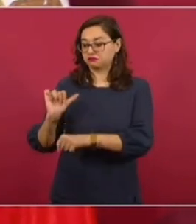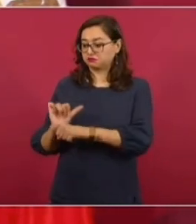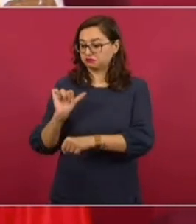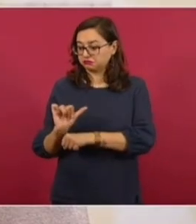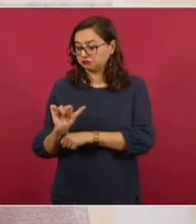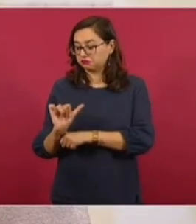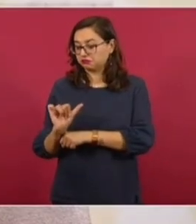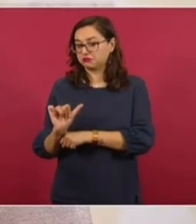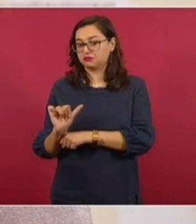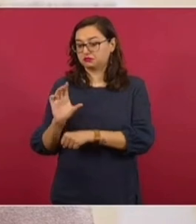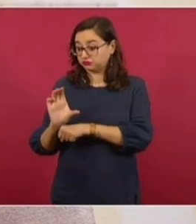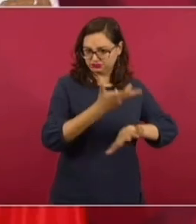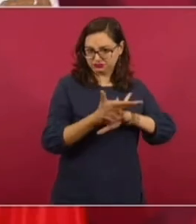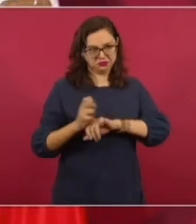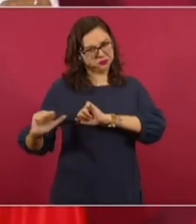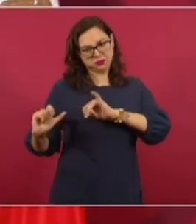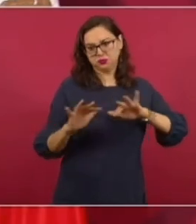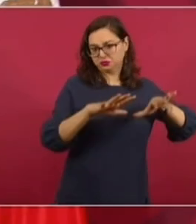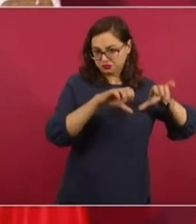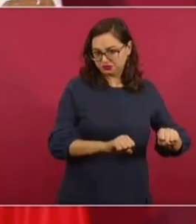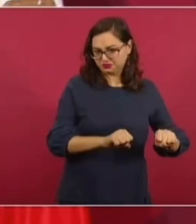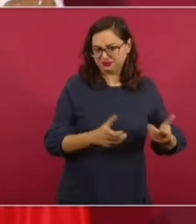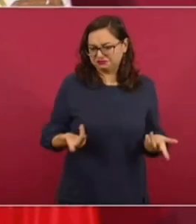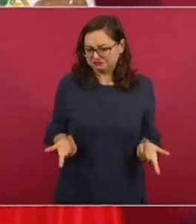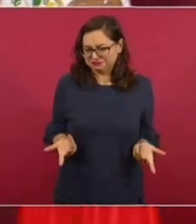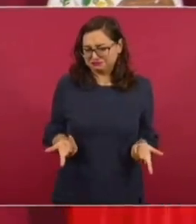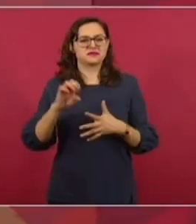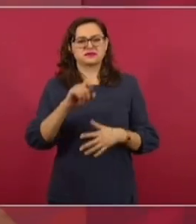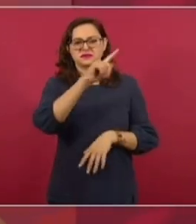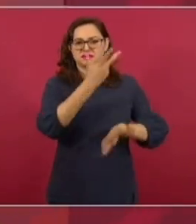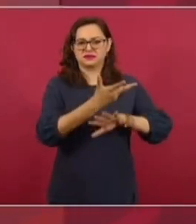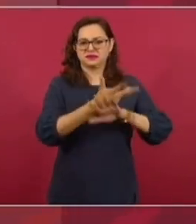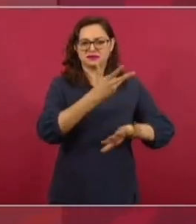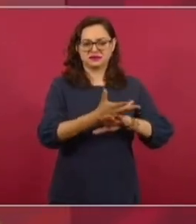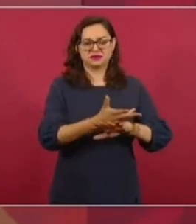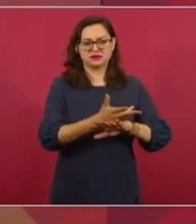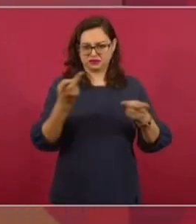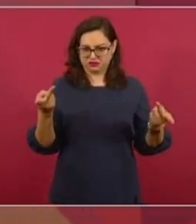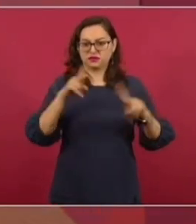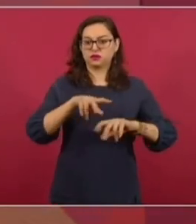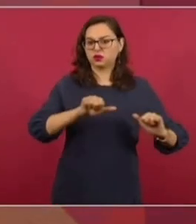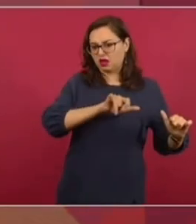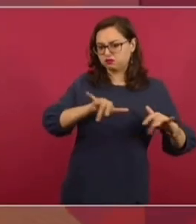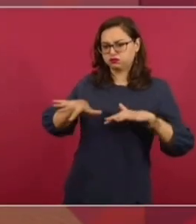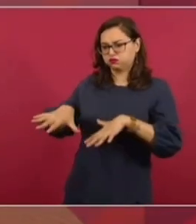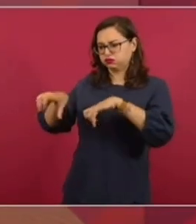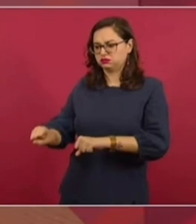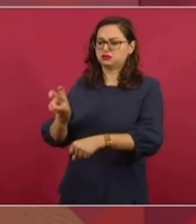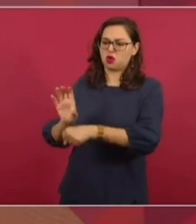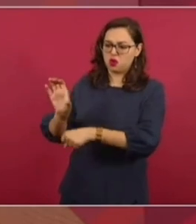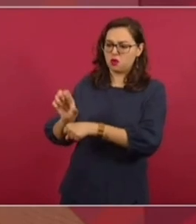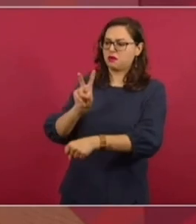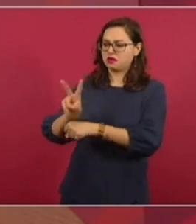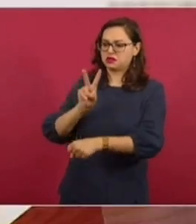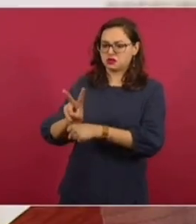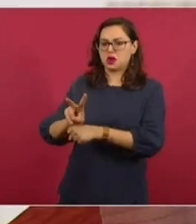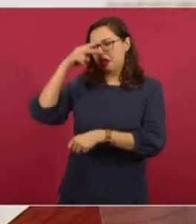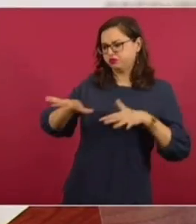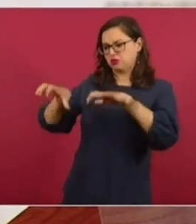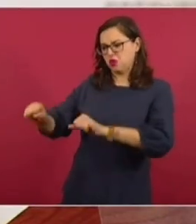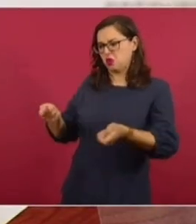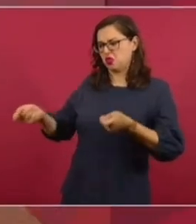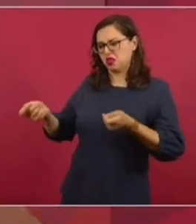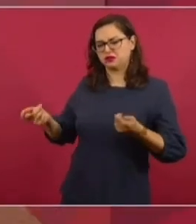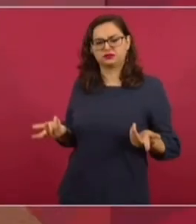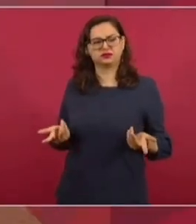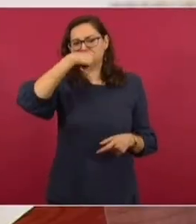Argentina? ¿O Colombia? ¿O de qué le sirve a Estados Unidos invadir Colombia? ¿O Venezuela? ¿O México?